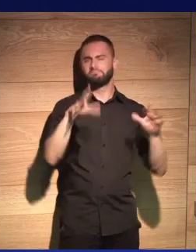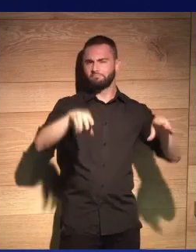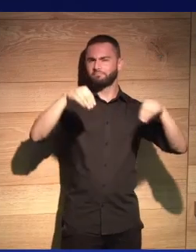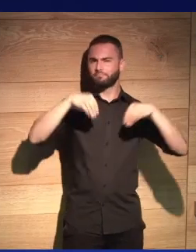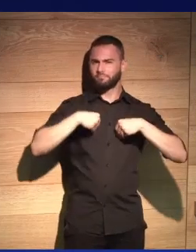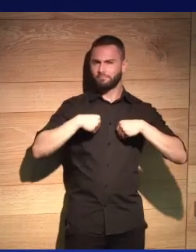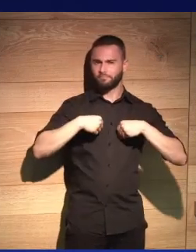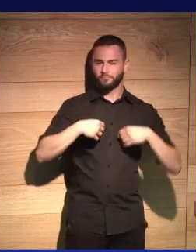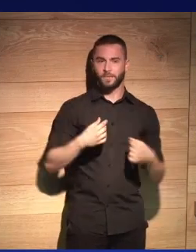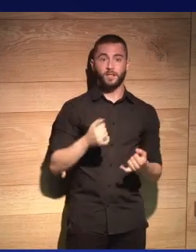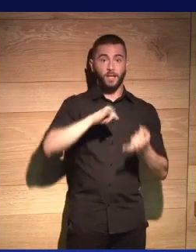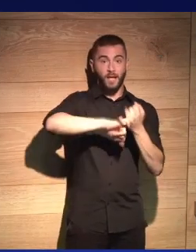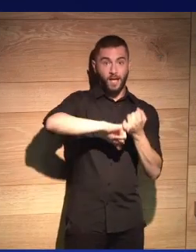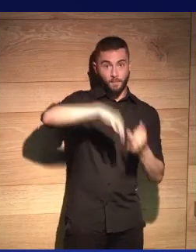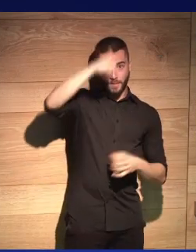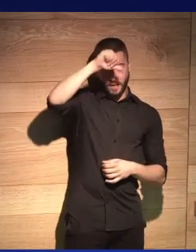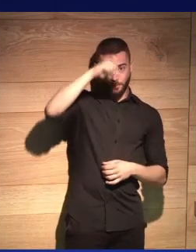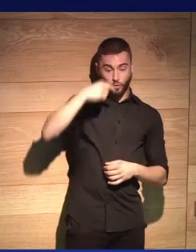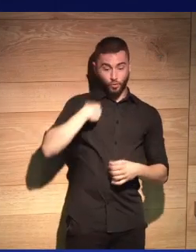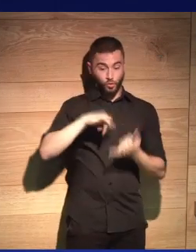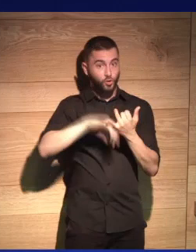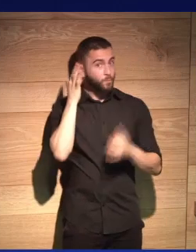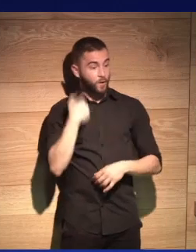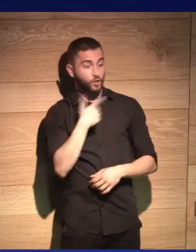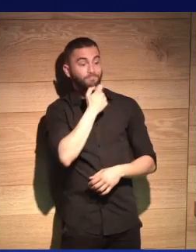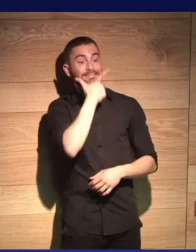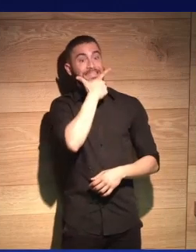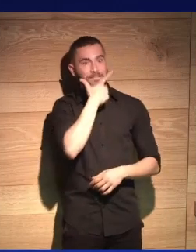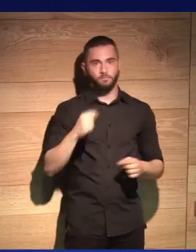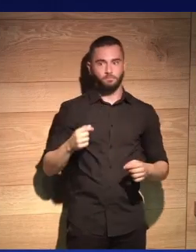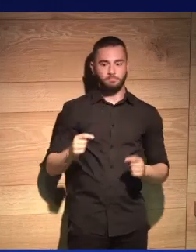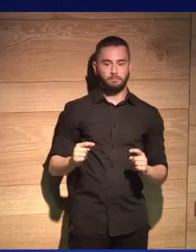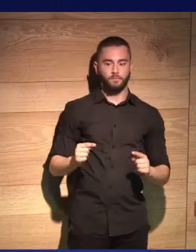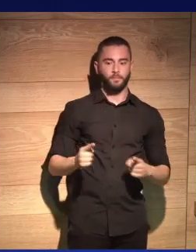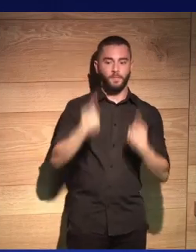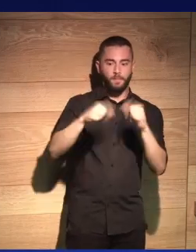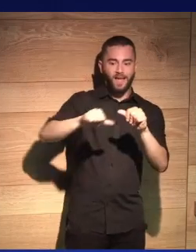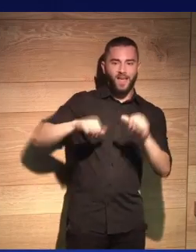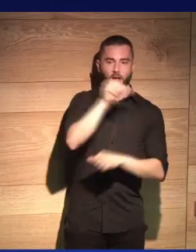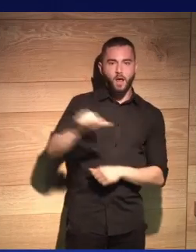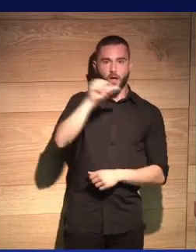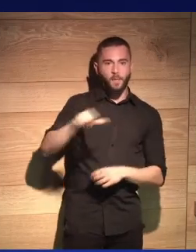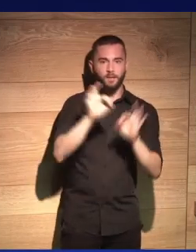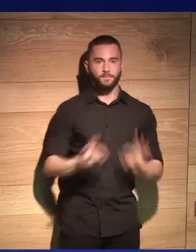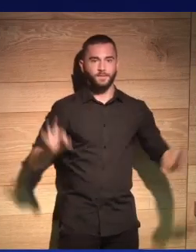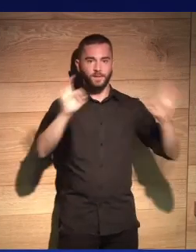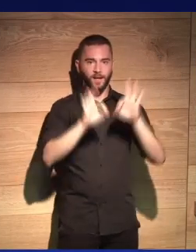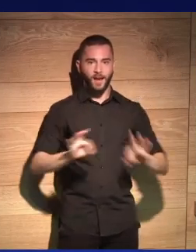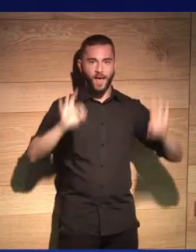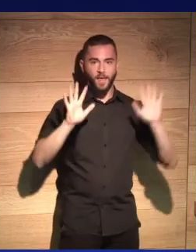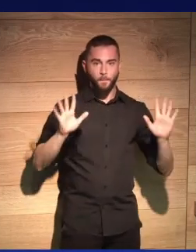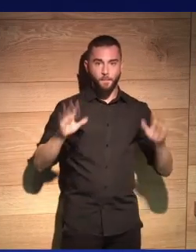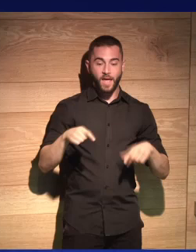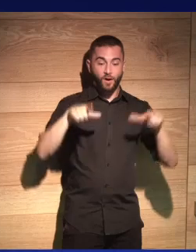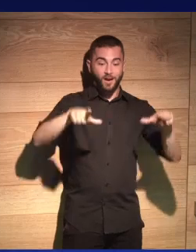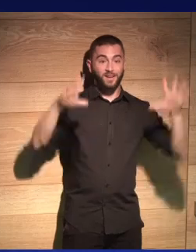vez que le sonrío a mi esposo en varios días, incluso semanas. Pero él no puede verme la sonrisa porque la habitación está a oscuras y sus